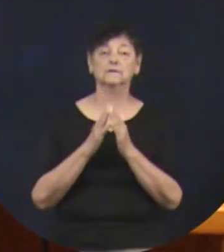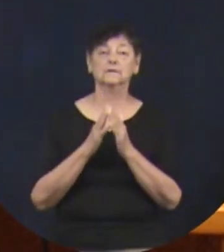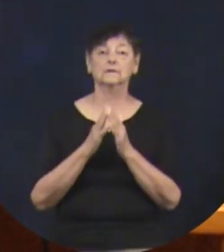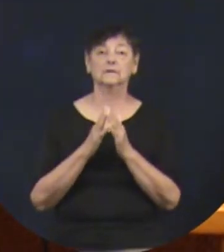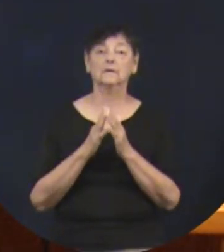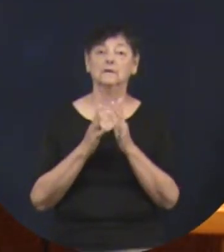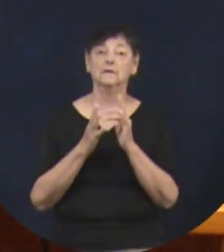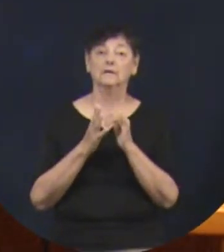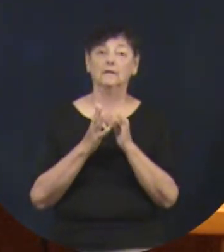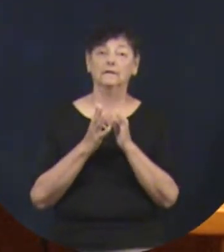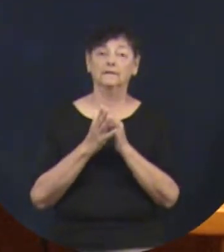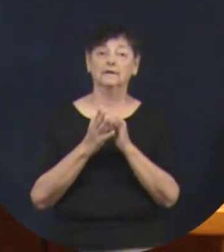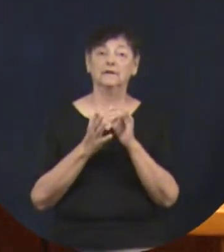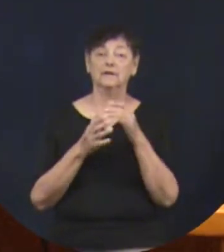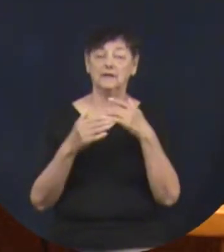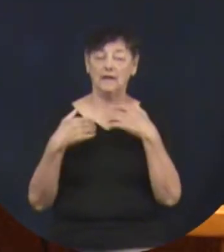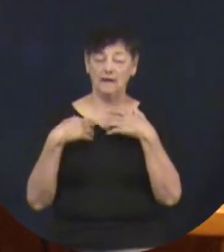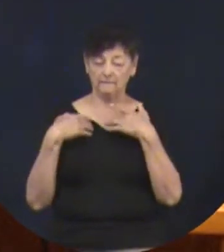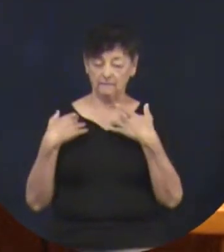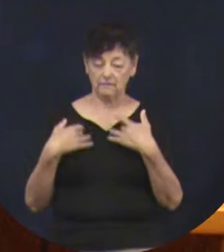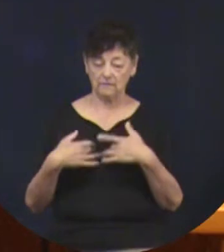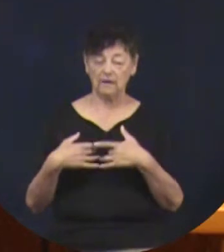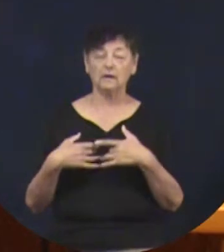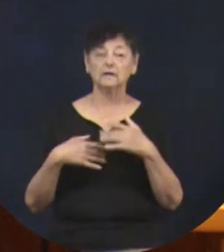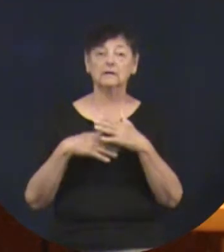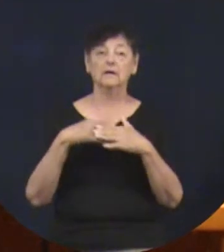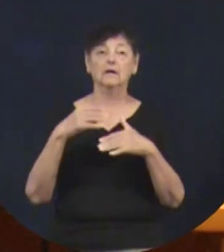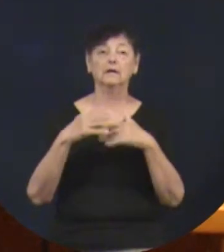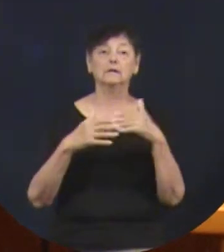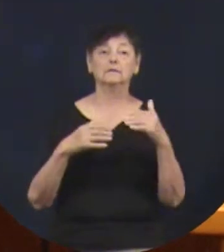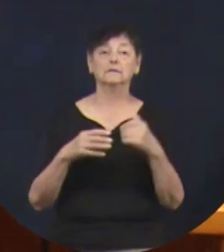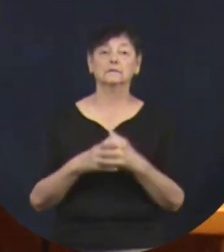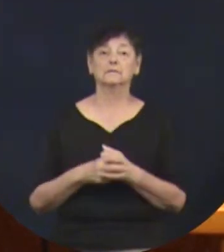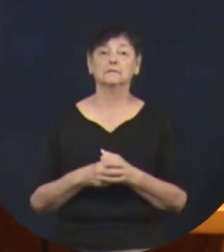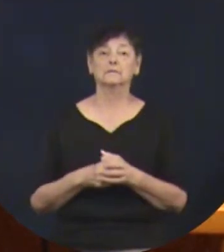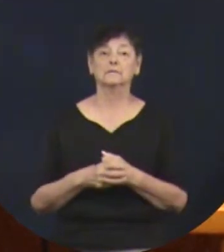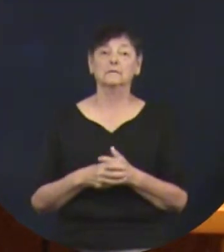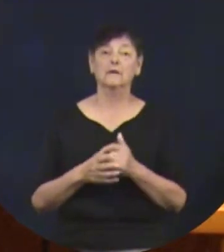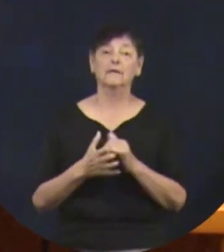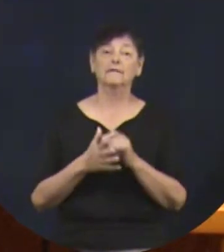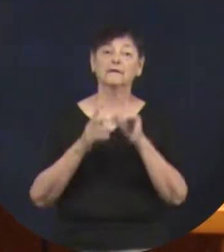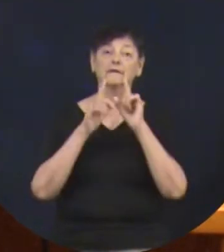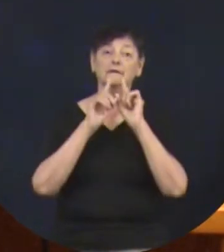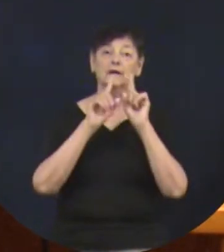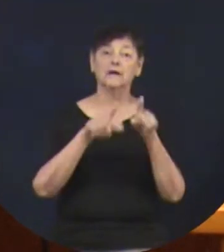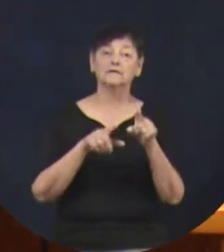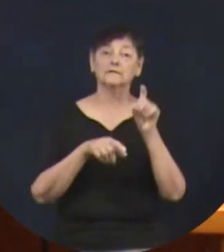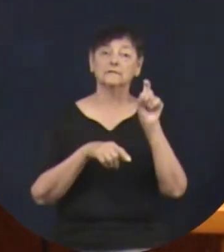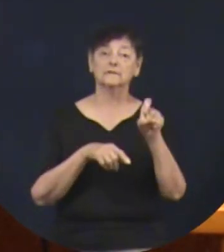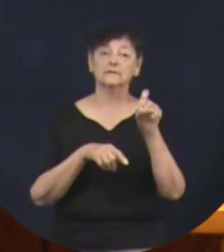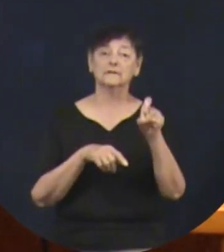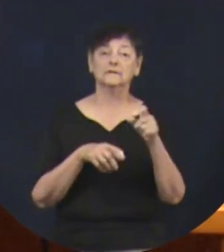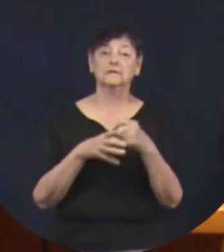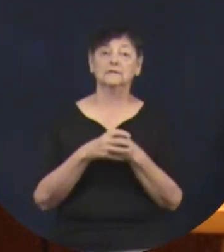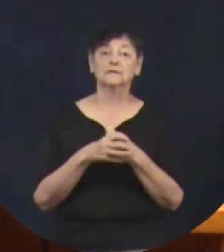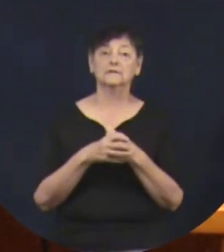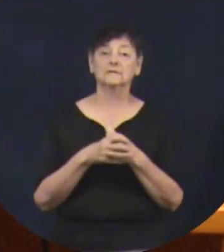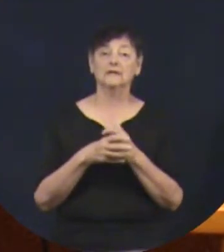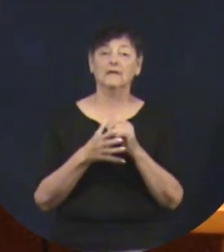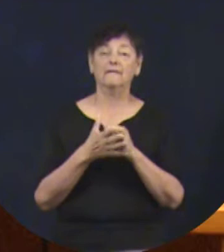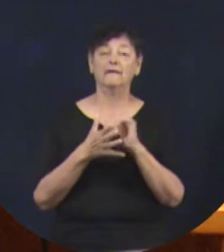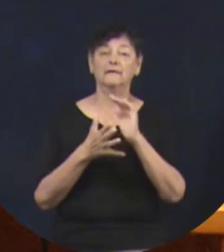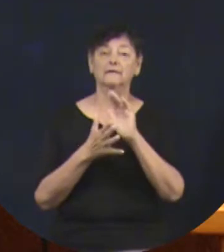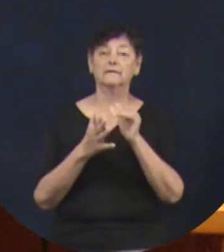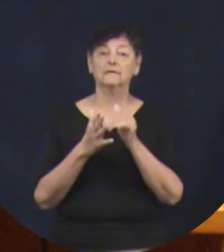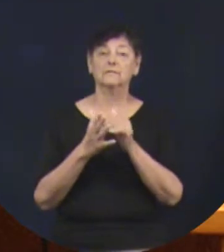para que haya corazones generosos, que respondan a las necesidades que hay en